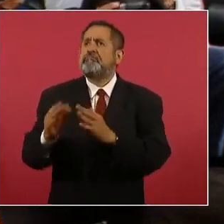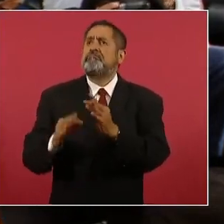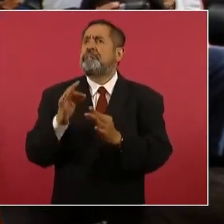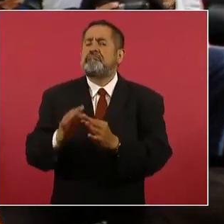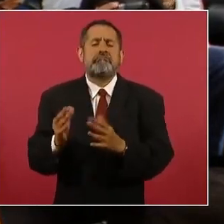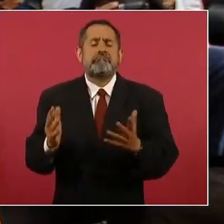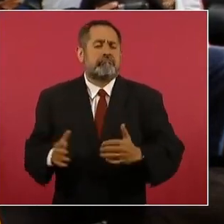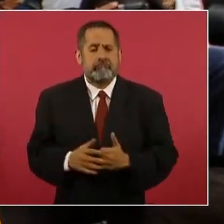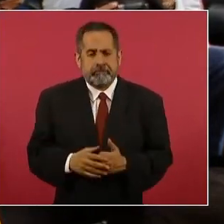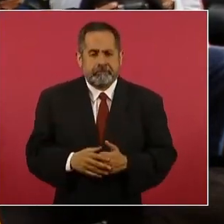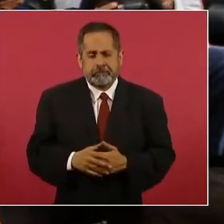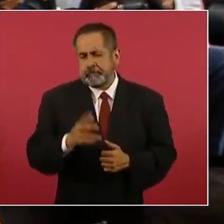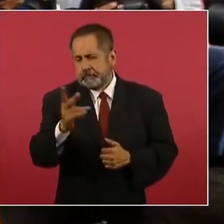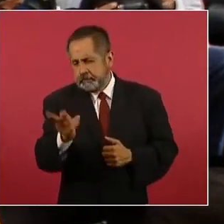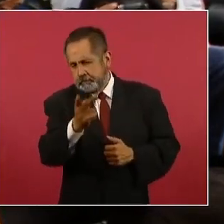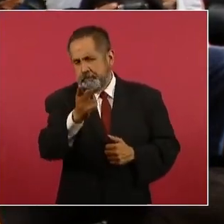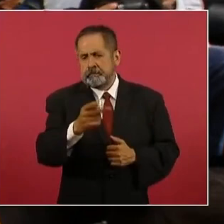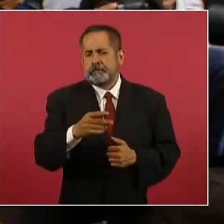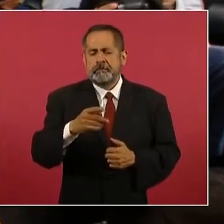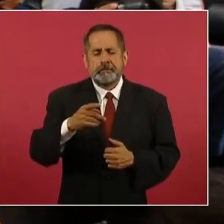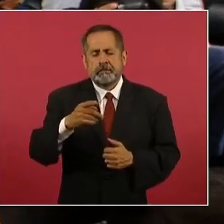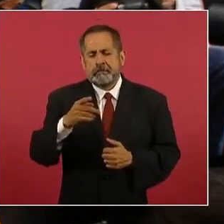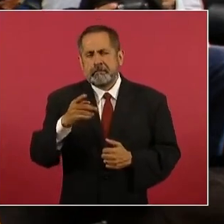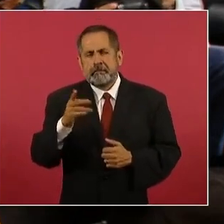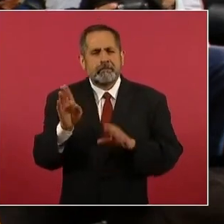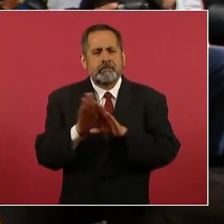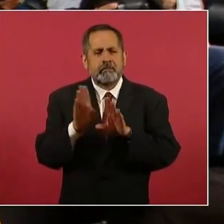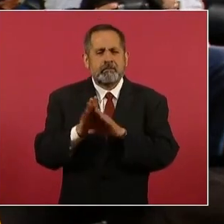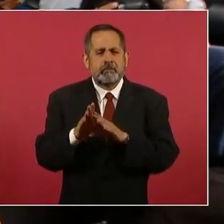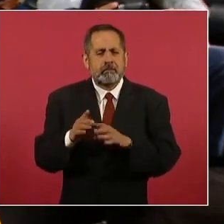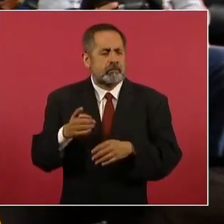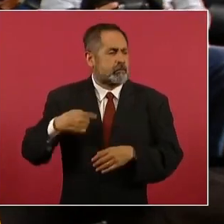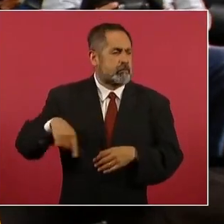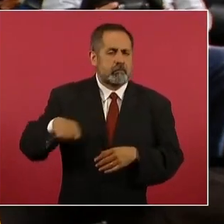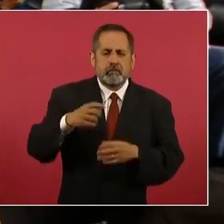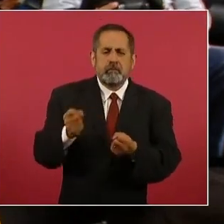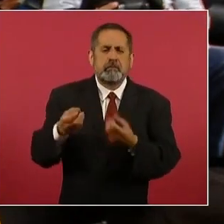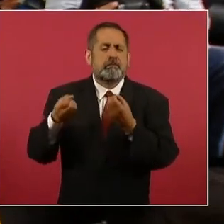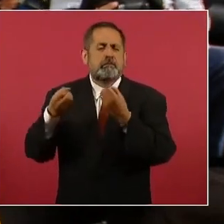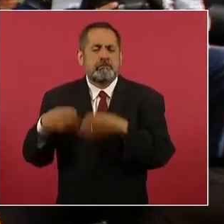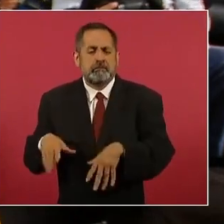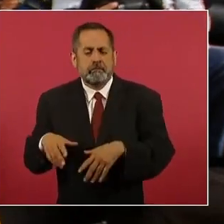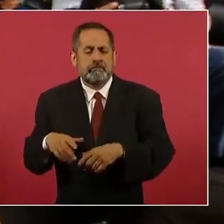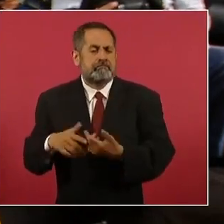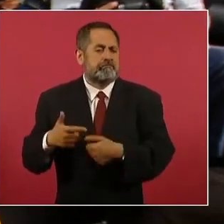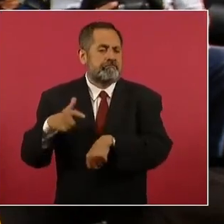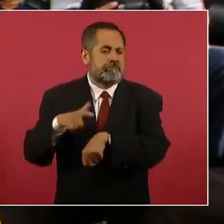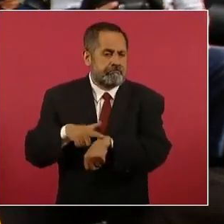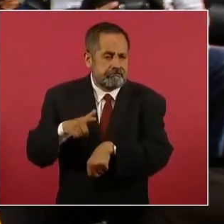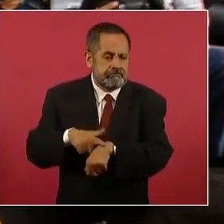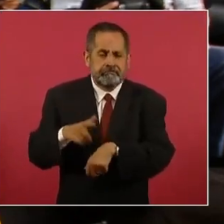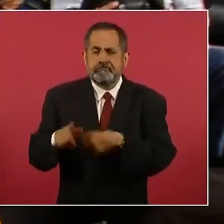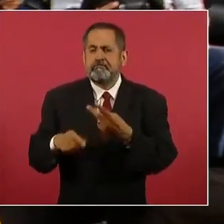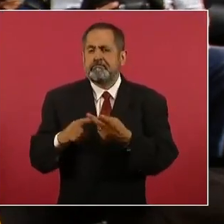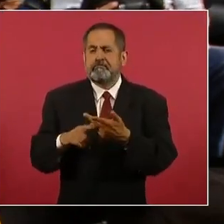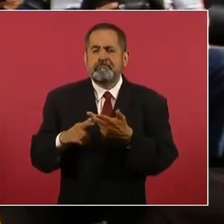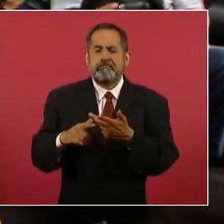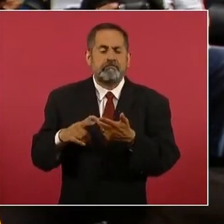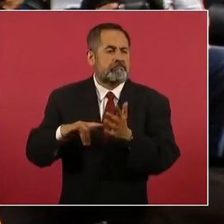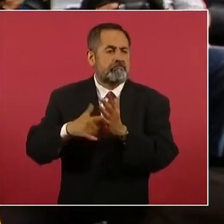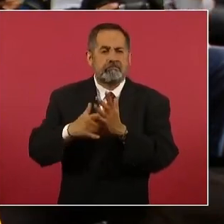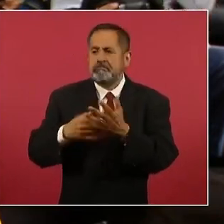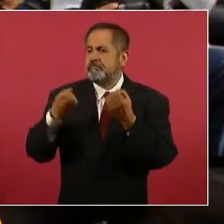¿A cuánto estamos, a qué nos referimos en pérdidas en cuanto a tiempos, horas hombre,